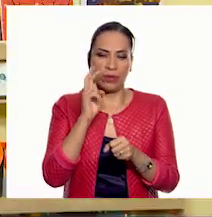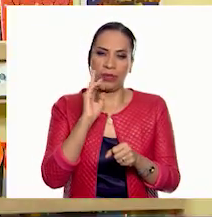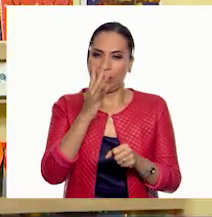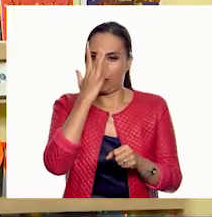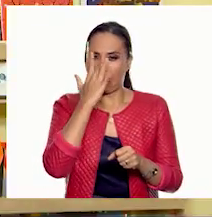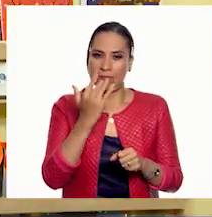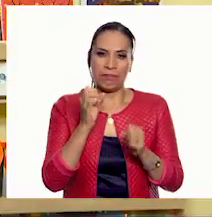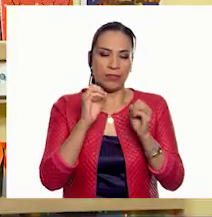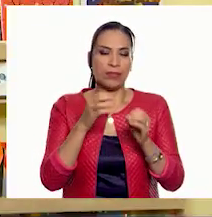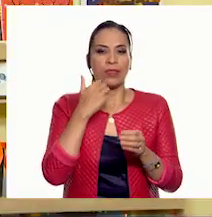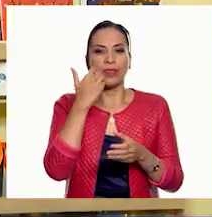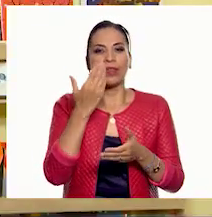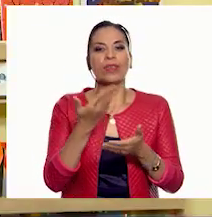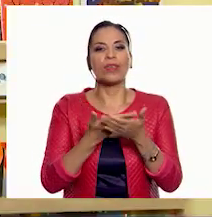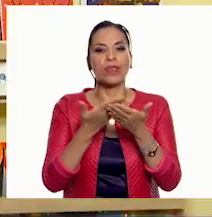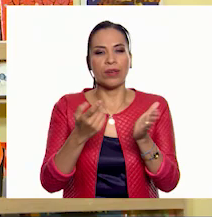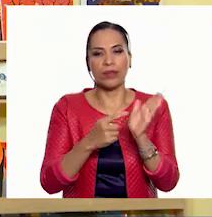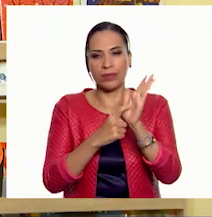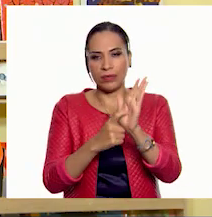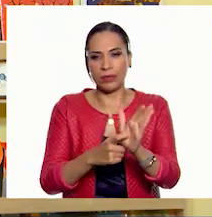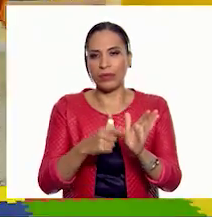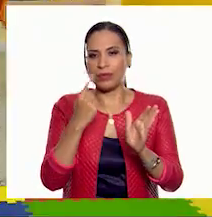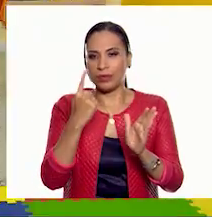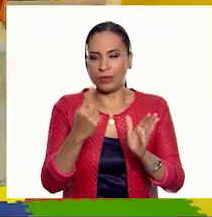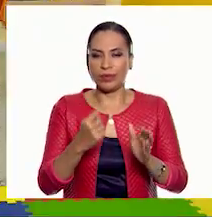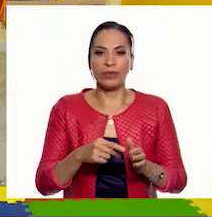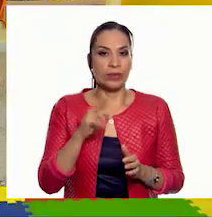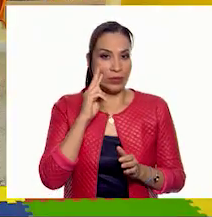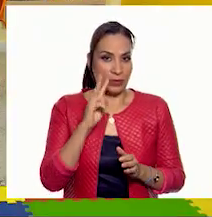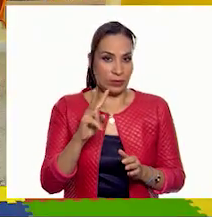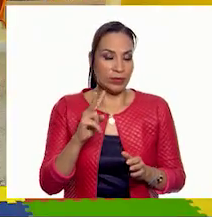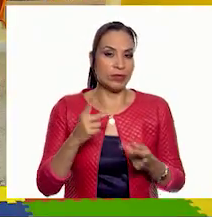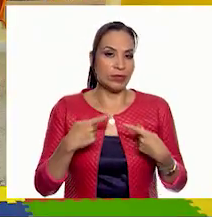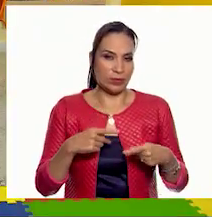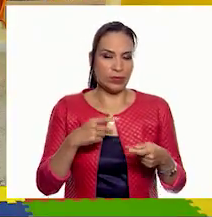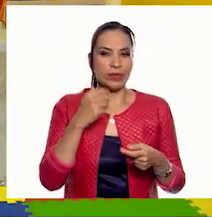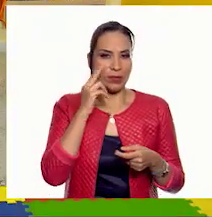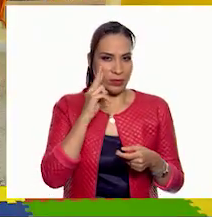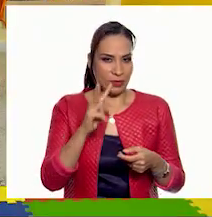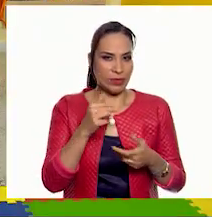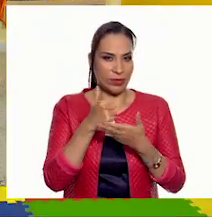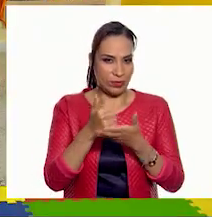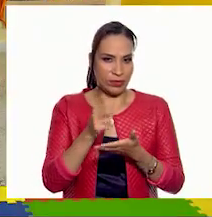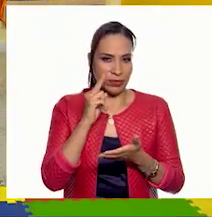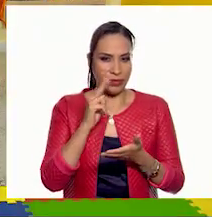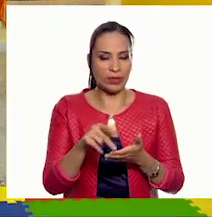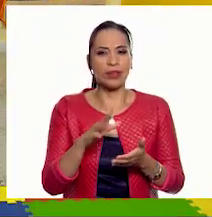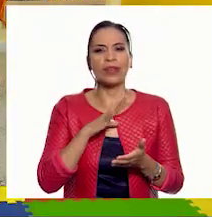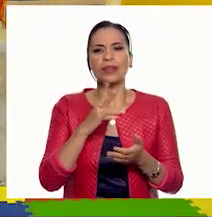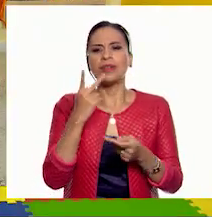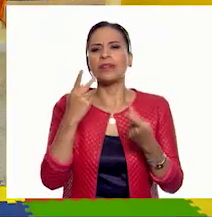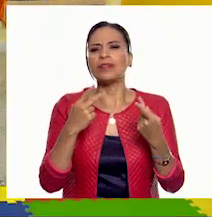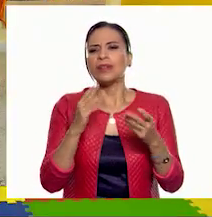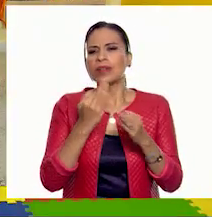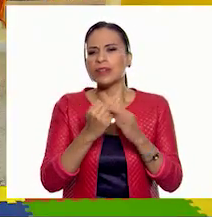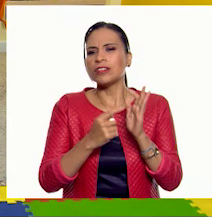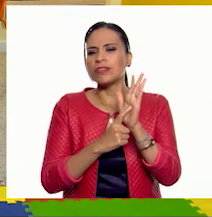mágica. Quiero presentarles a alguien. ¿Me ayudas? Claro. Les